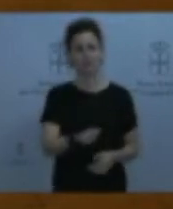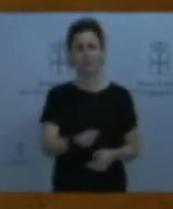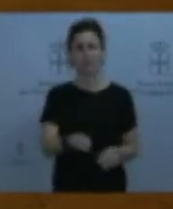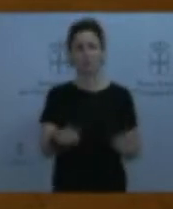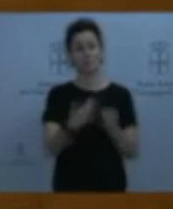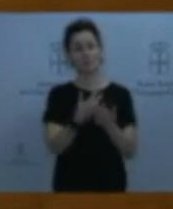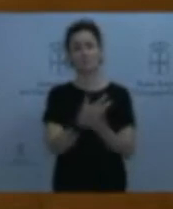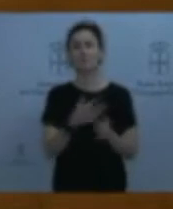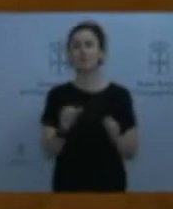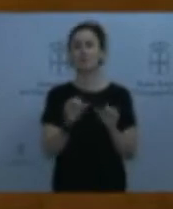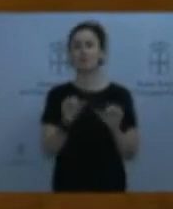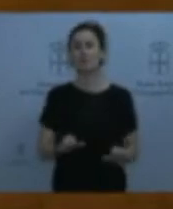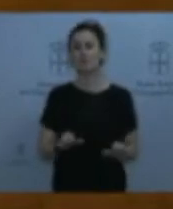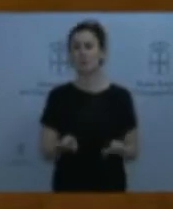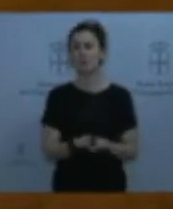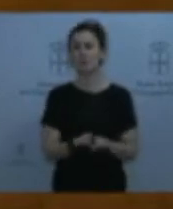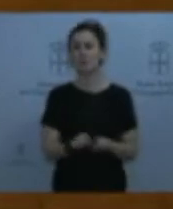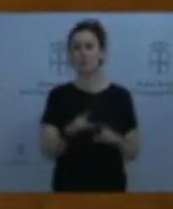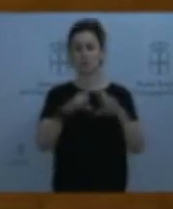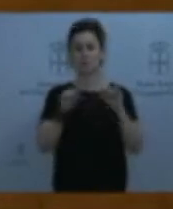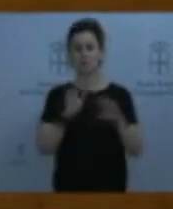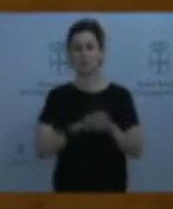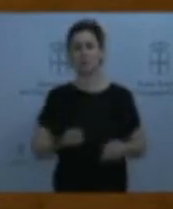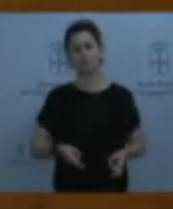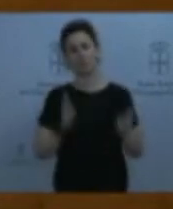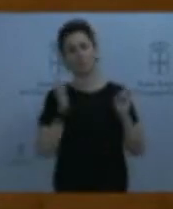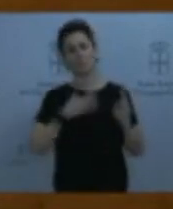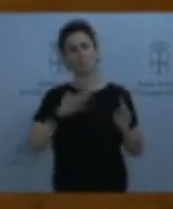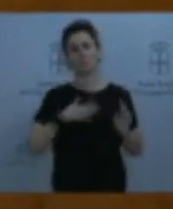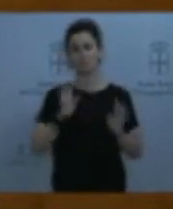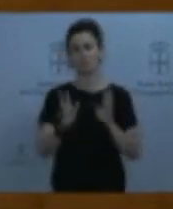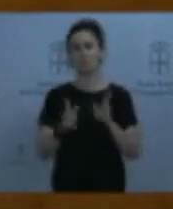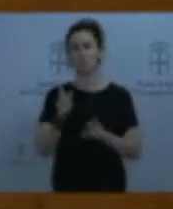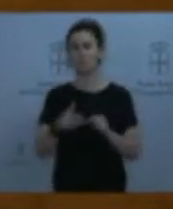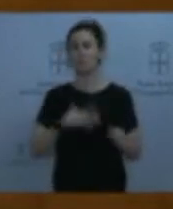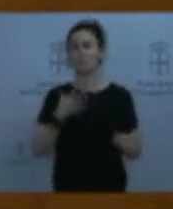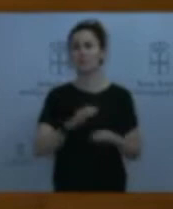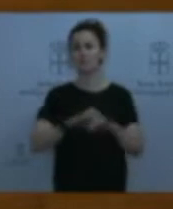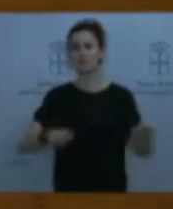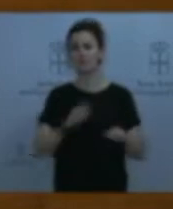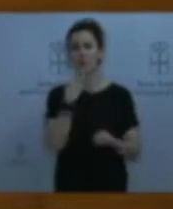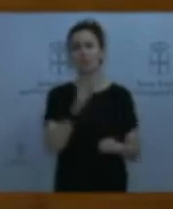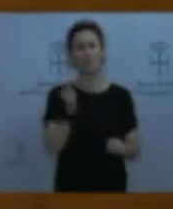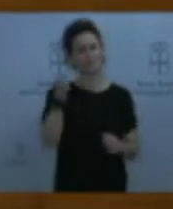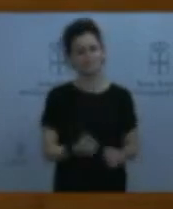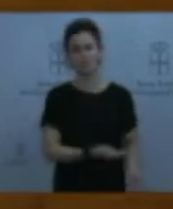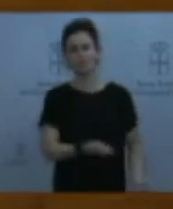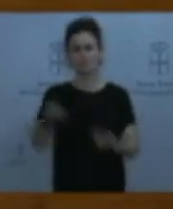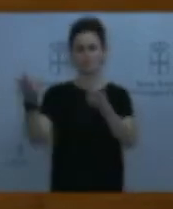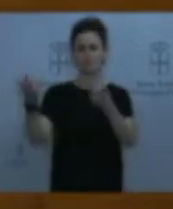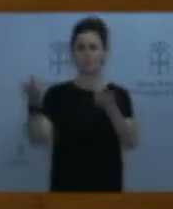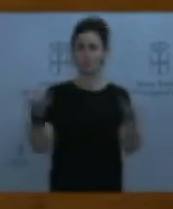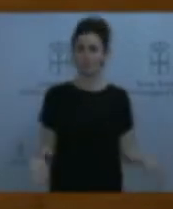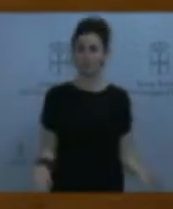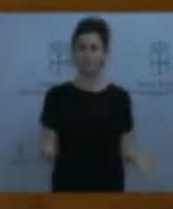explique cómo de asturiano es permitir el expolio del patrimonio asturiano mientras la mayoría de los jóvenes son forzados a migrar. Seguro que eso es muy asturiano y